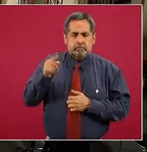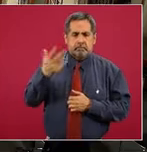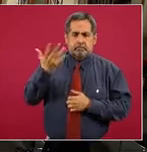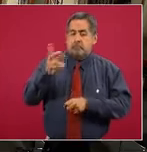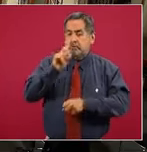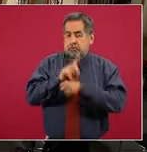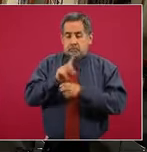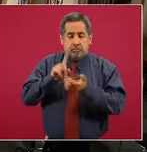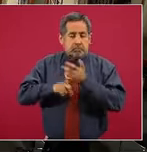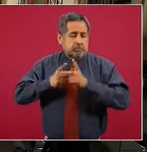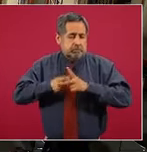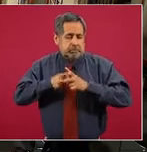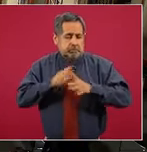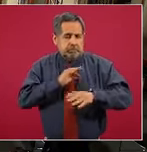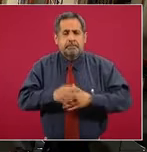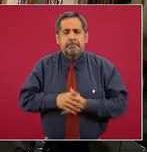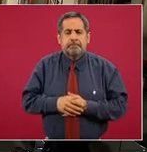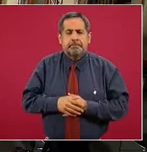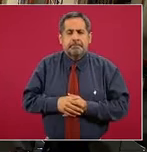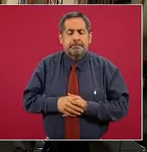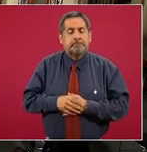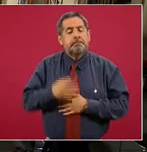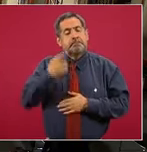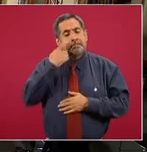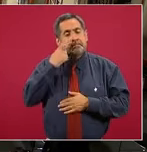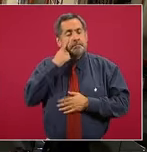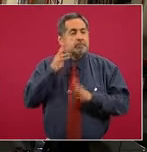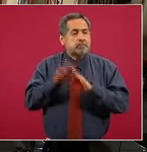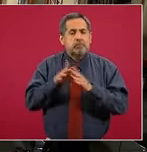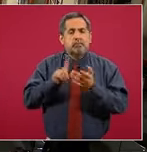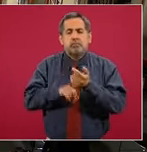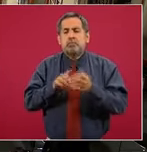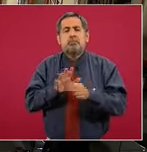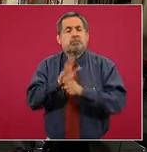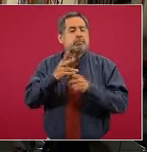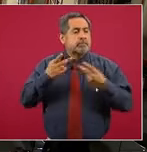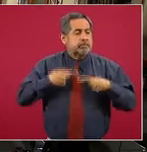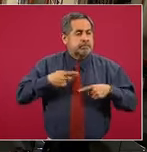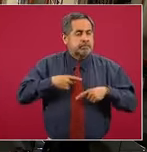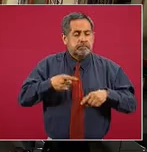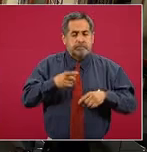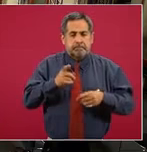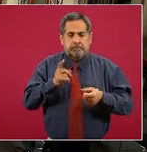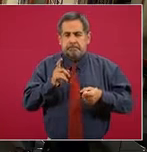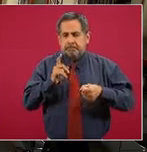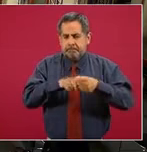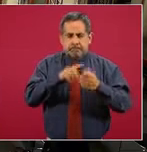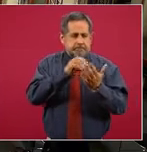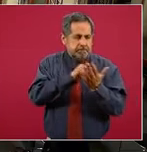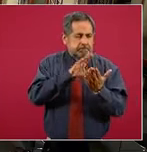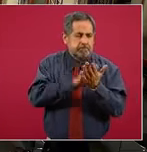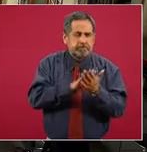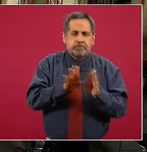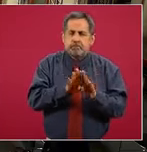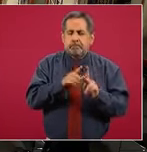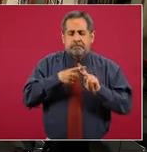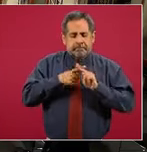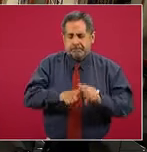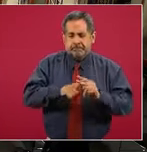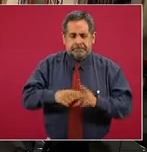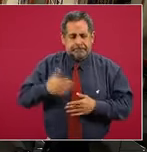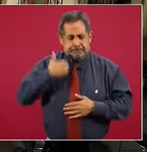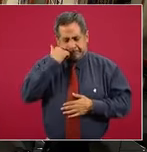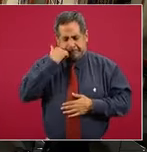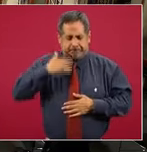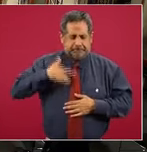de promedio. La siguiente, pero cuando lo dividimos entre aquellos pacientes que al final se registraron o al inicio de su síntoma buscaron